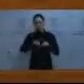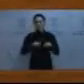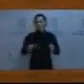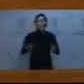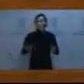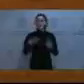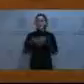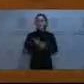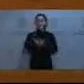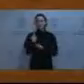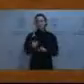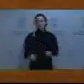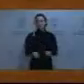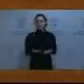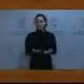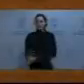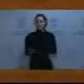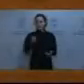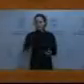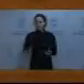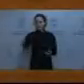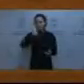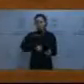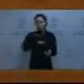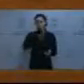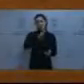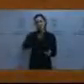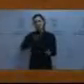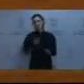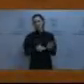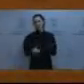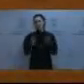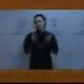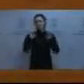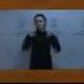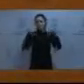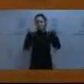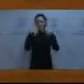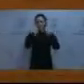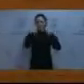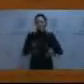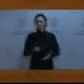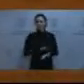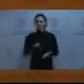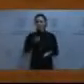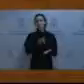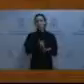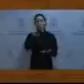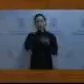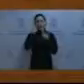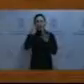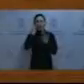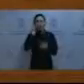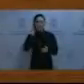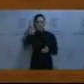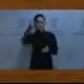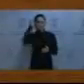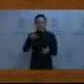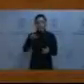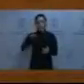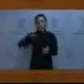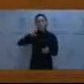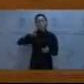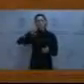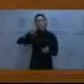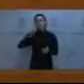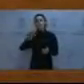les voy a explicar una cosa. Este mismo año, el 4 y 5 de marzo, en un seminario internacional, en el Museo Nacional de Arte Romano de Mérida, un seminario internacional muy prestigioso sobre